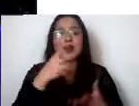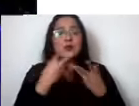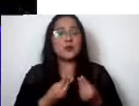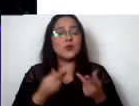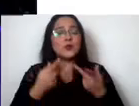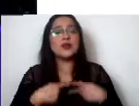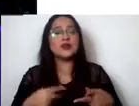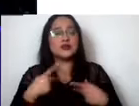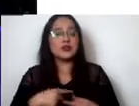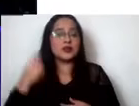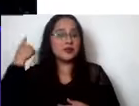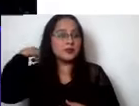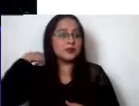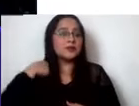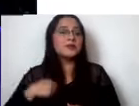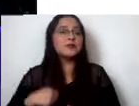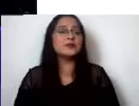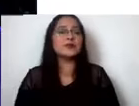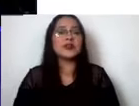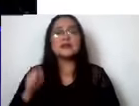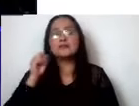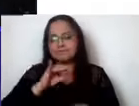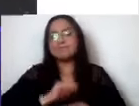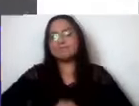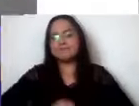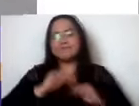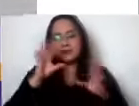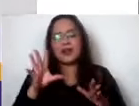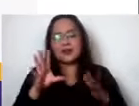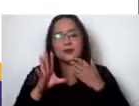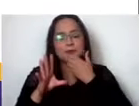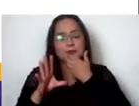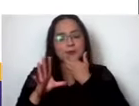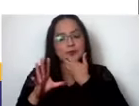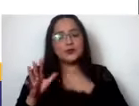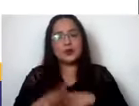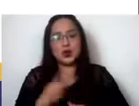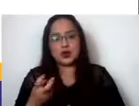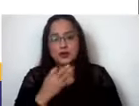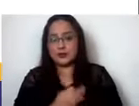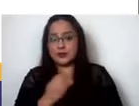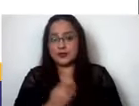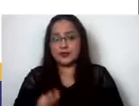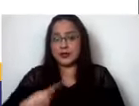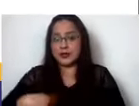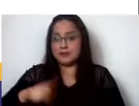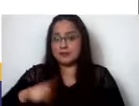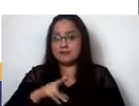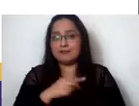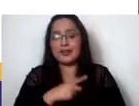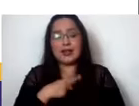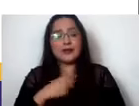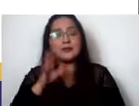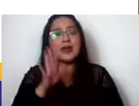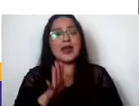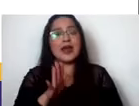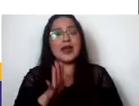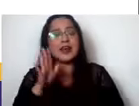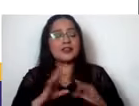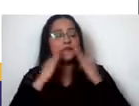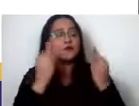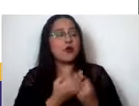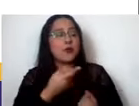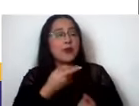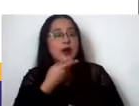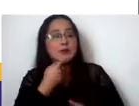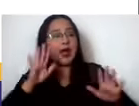sé. No, claro que sí, y creo que justamente por eso no podemos dar por hecho que los lenguajes públicos